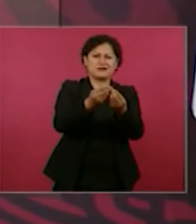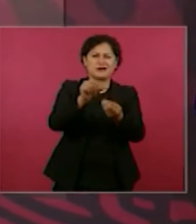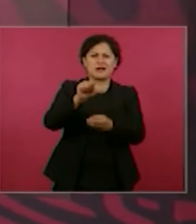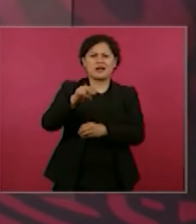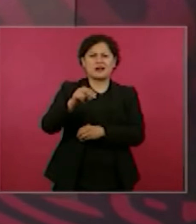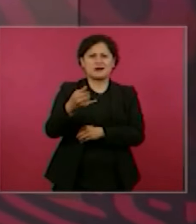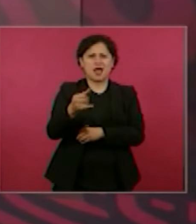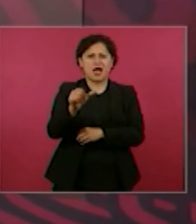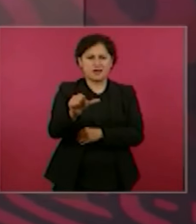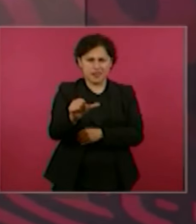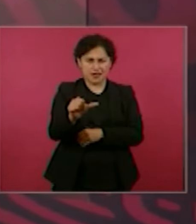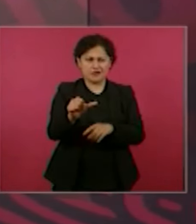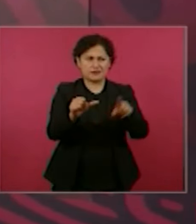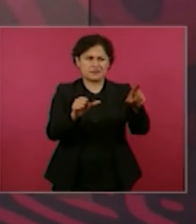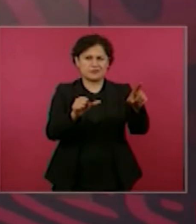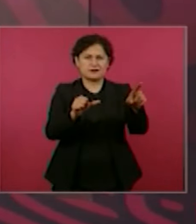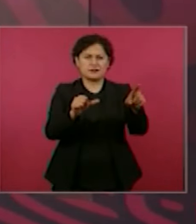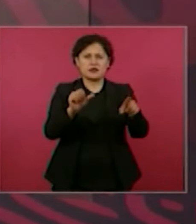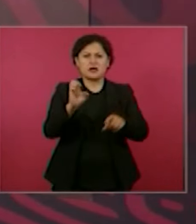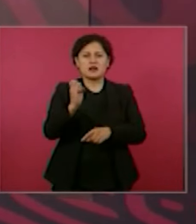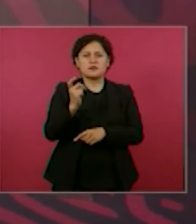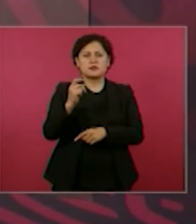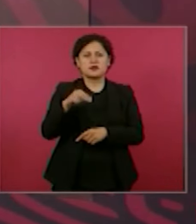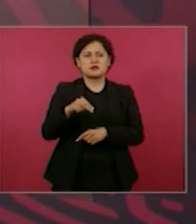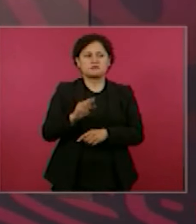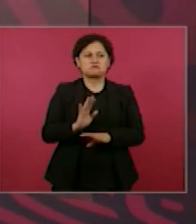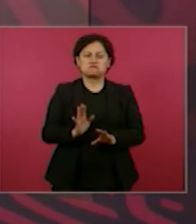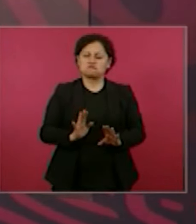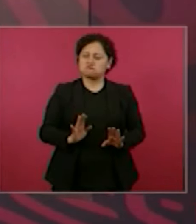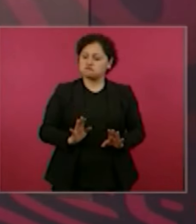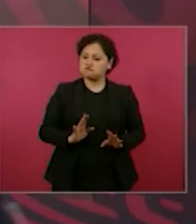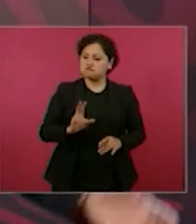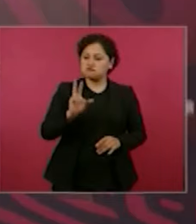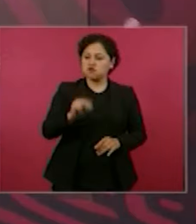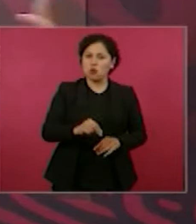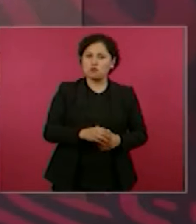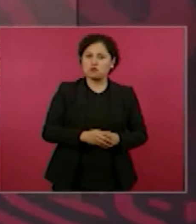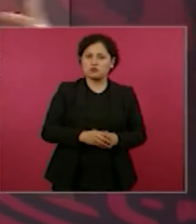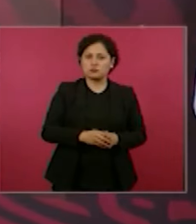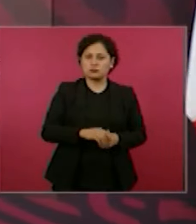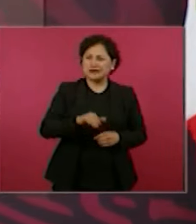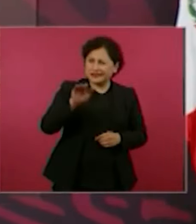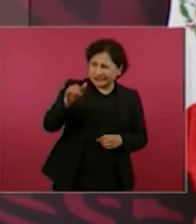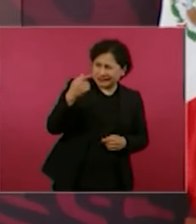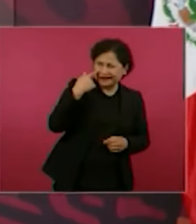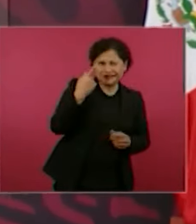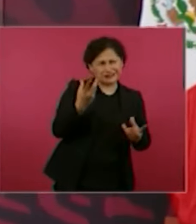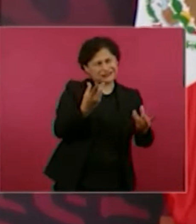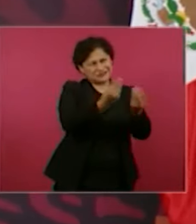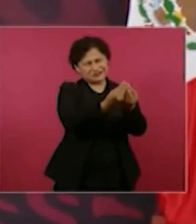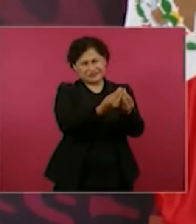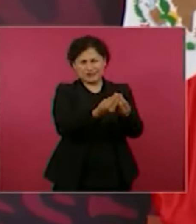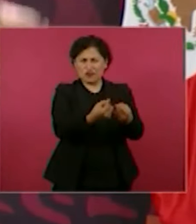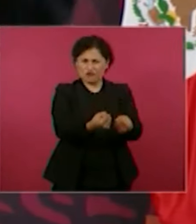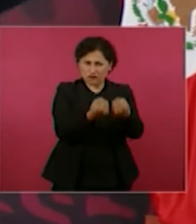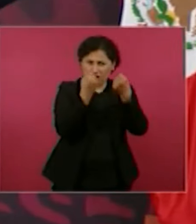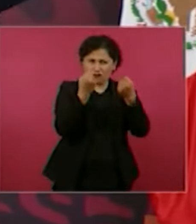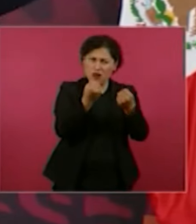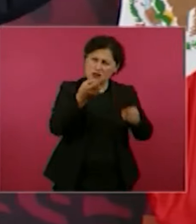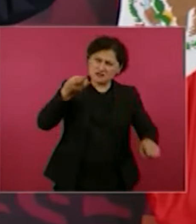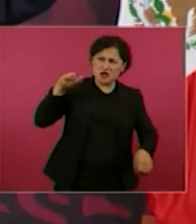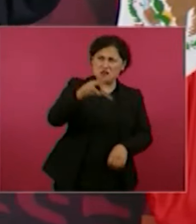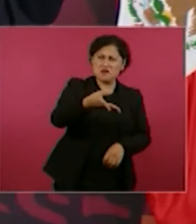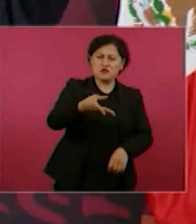Roy, no se mueve en las encuestas, ¿no? No, el presidente tranquilo. Esa semana incluso creo